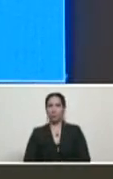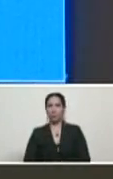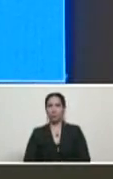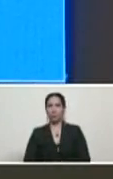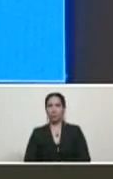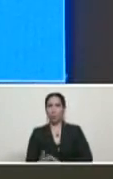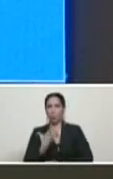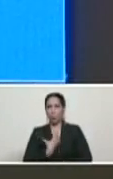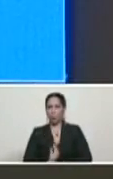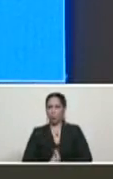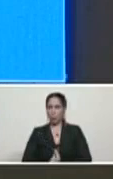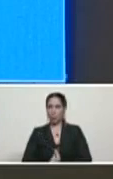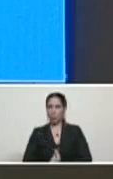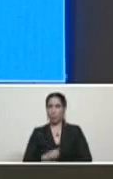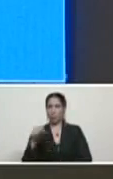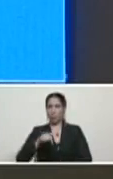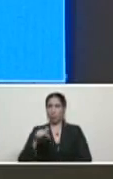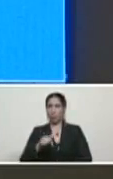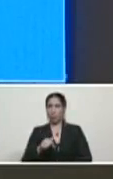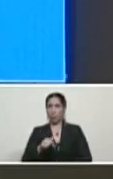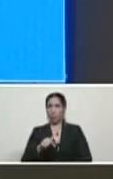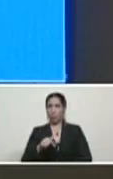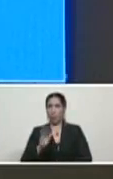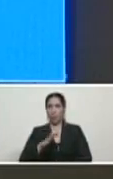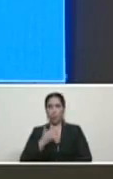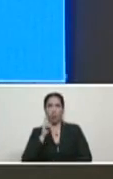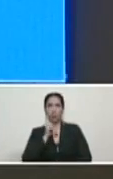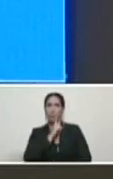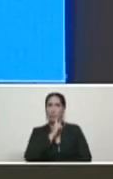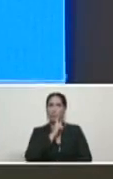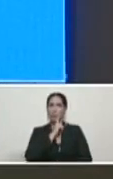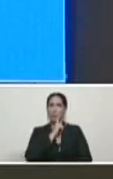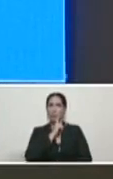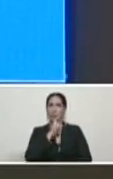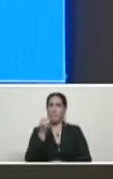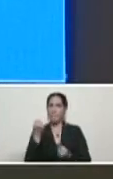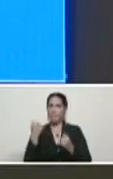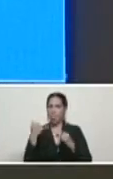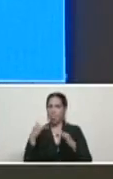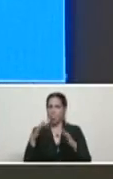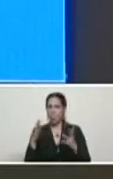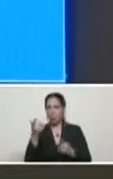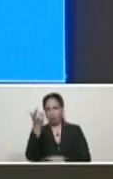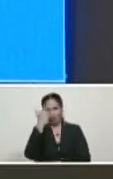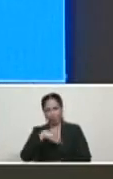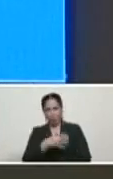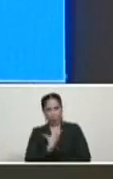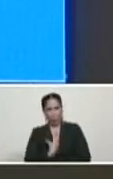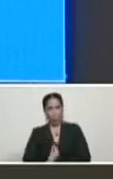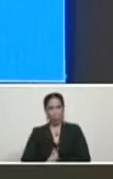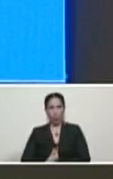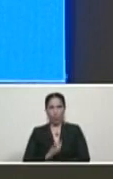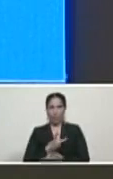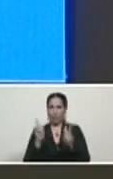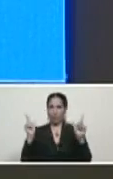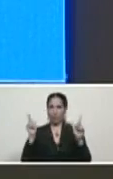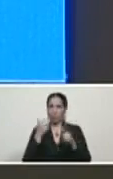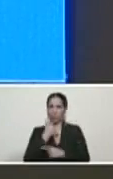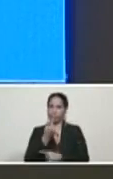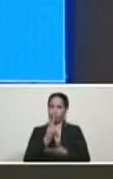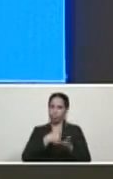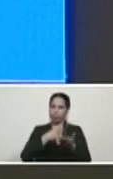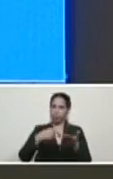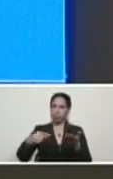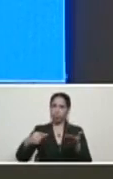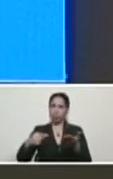La llamo indignación hoy, aunque lo pudiéramos llamar de otra forma. Con mucha indignación el Libertador le escribe y le